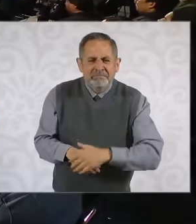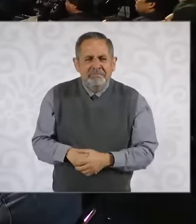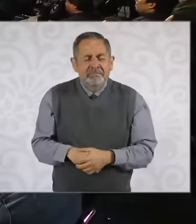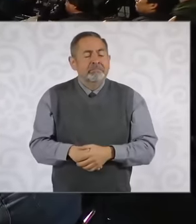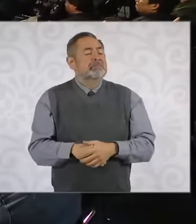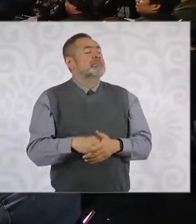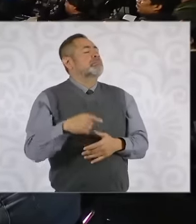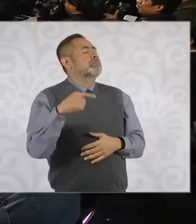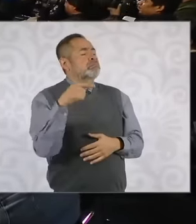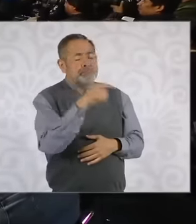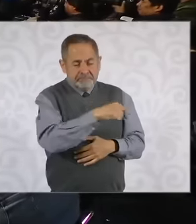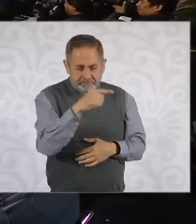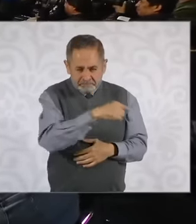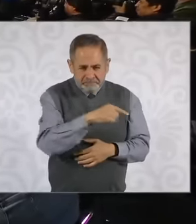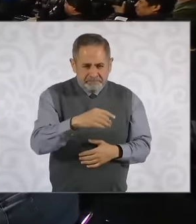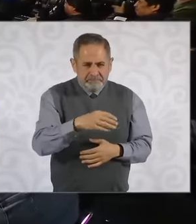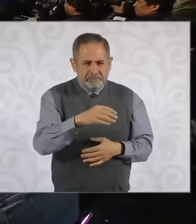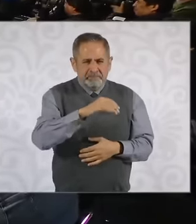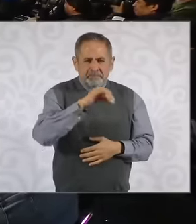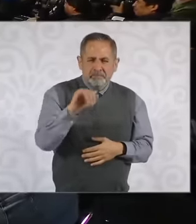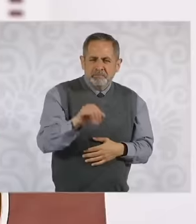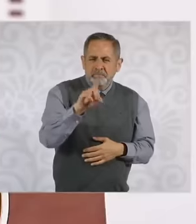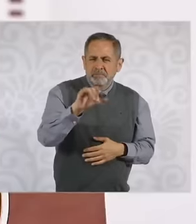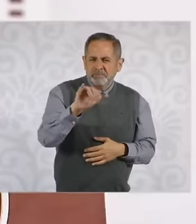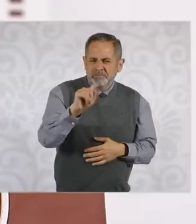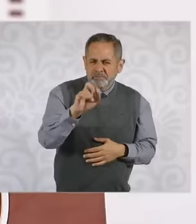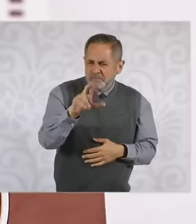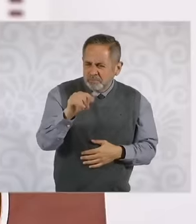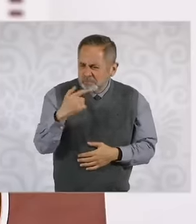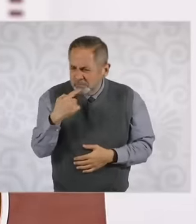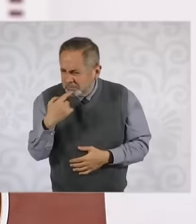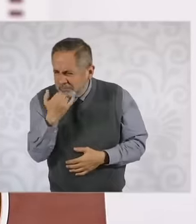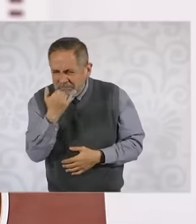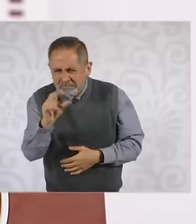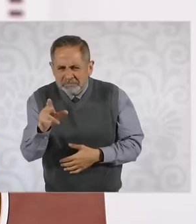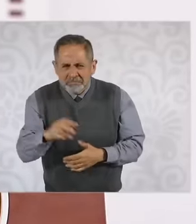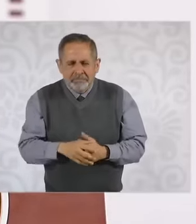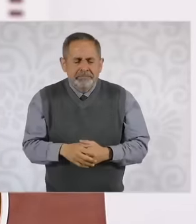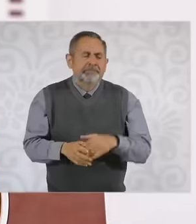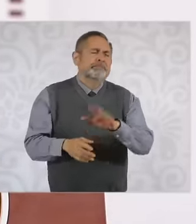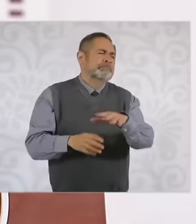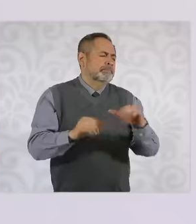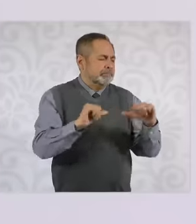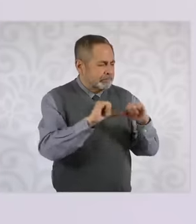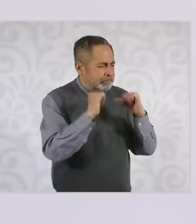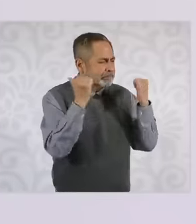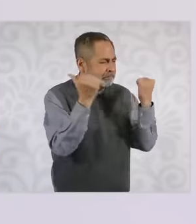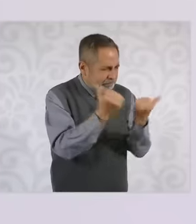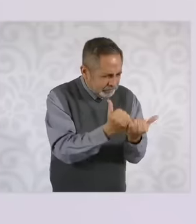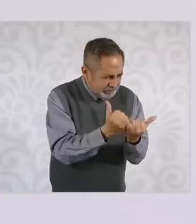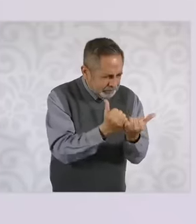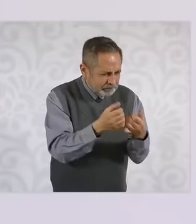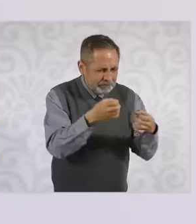Judicatura Federal. No. La Asociación de Jueces.